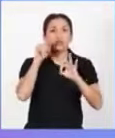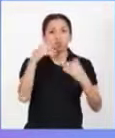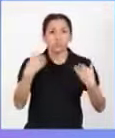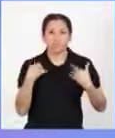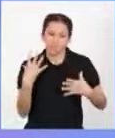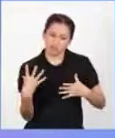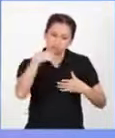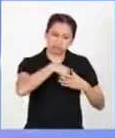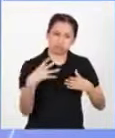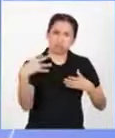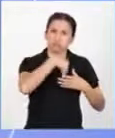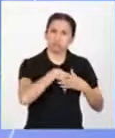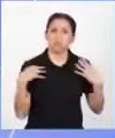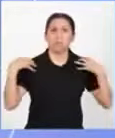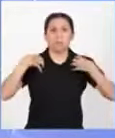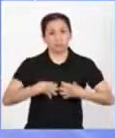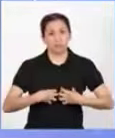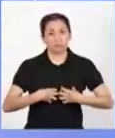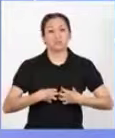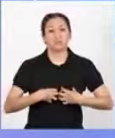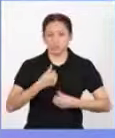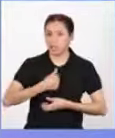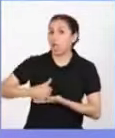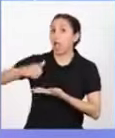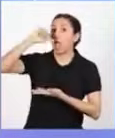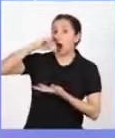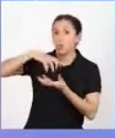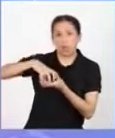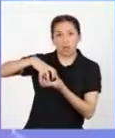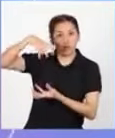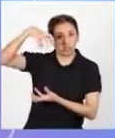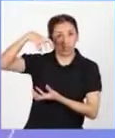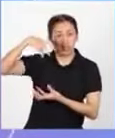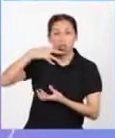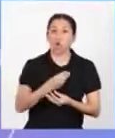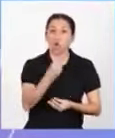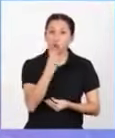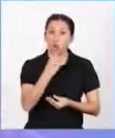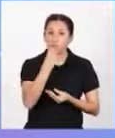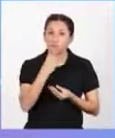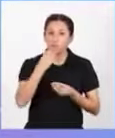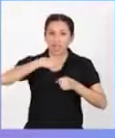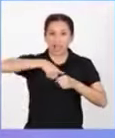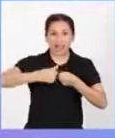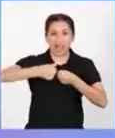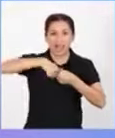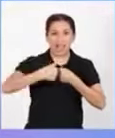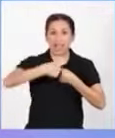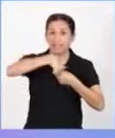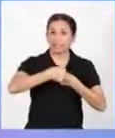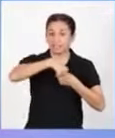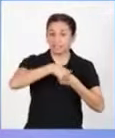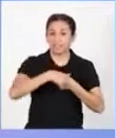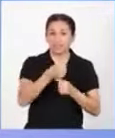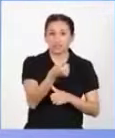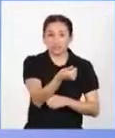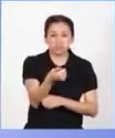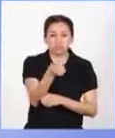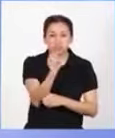indispensables que debes tener en tu mochila? Agua embotellada, comida enlatada,